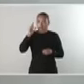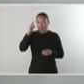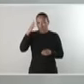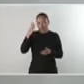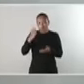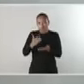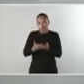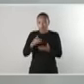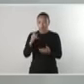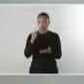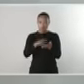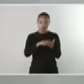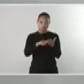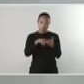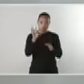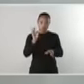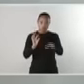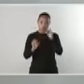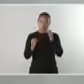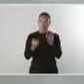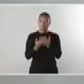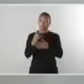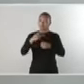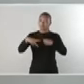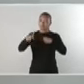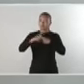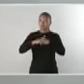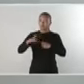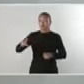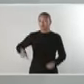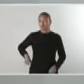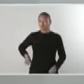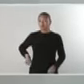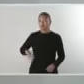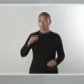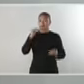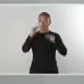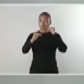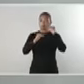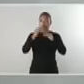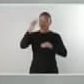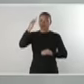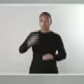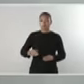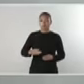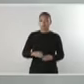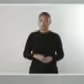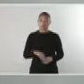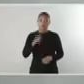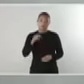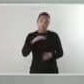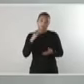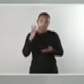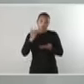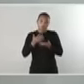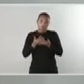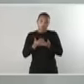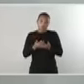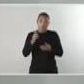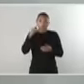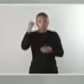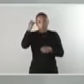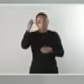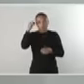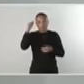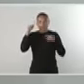de elegir a nuestra próximo gobernador el debate ha terminado lo que ahora sigue es el análisis